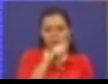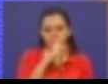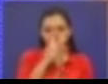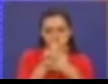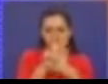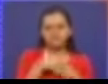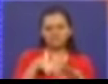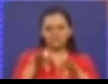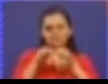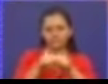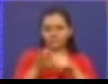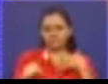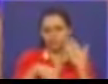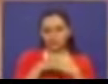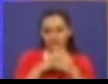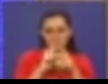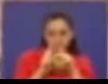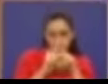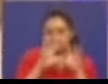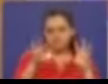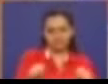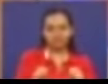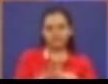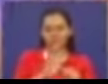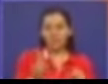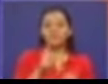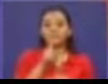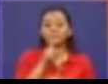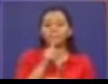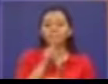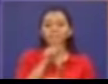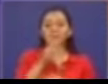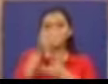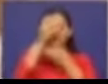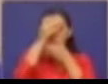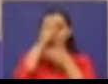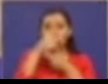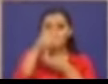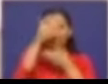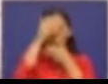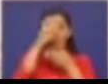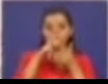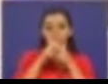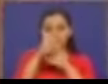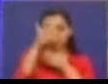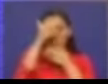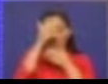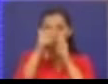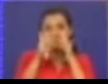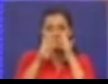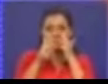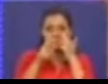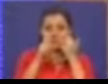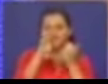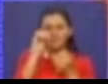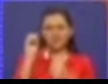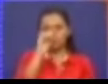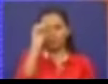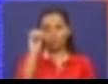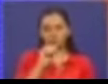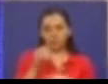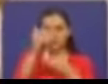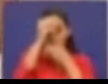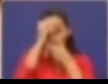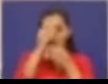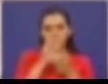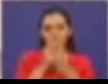Los diferentes casos de secuestro, la unidad antisecuestro es de lo mejor que tiene la policía. Prácticamente resuelve el 100% de los secuestros. Antes teníamos que